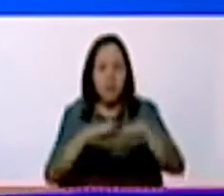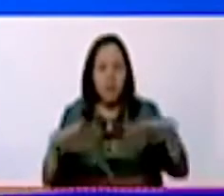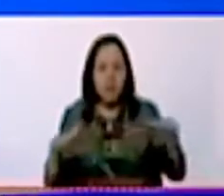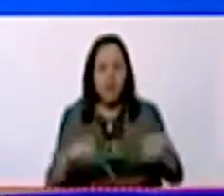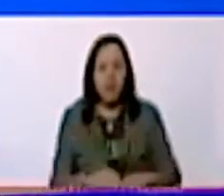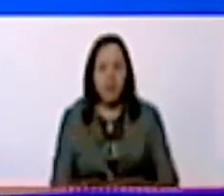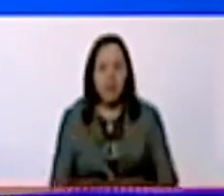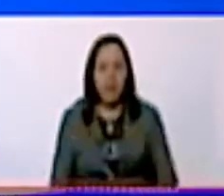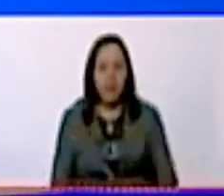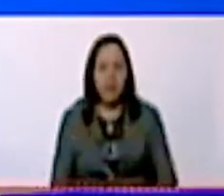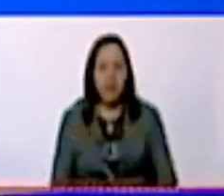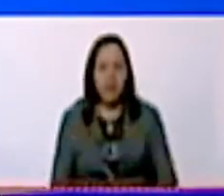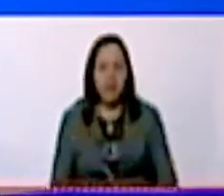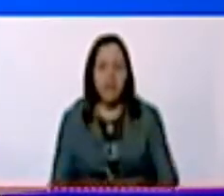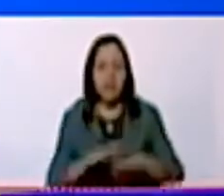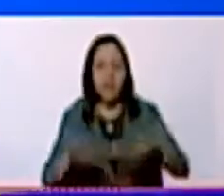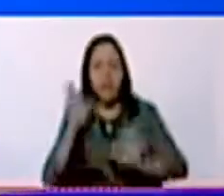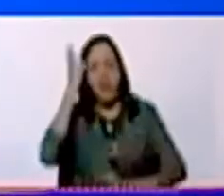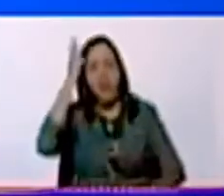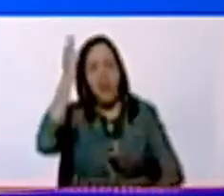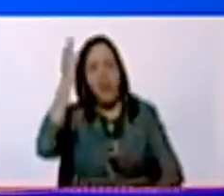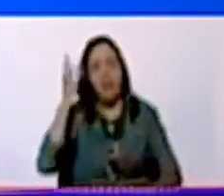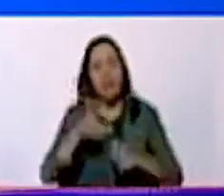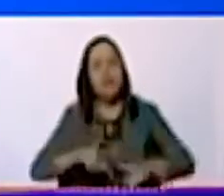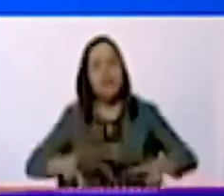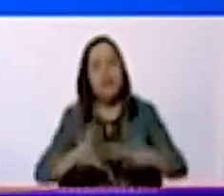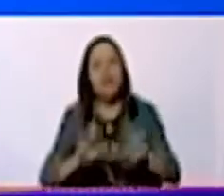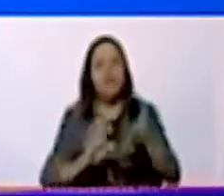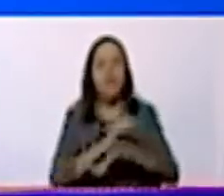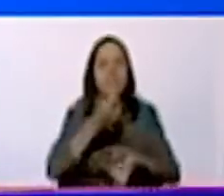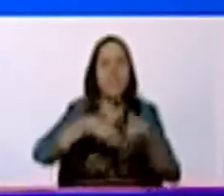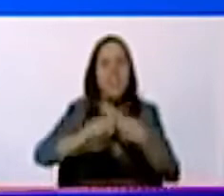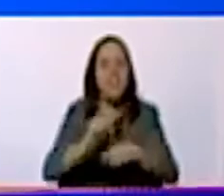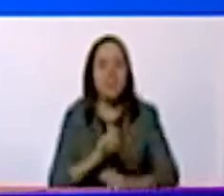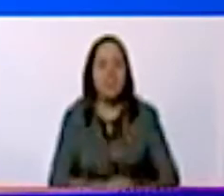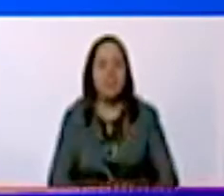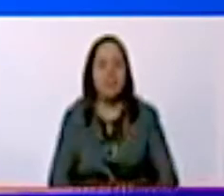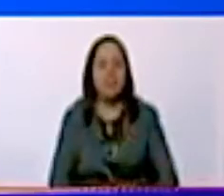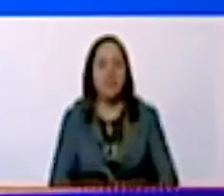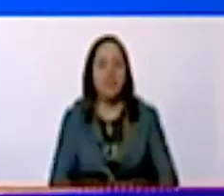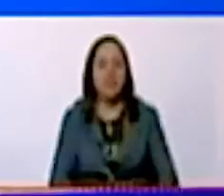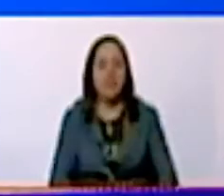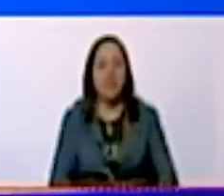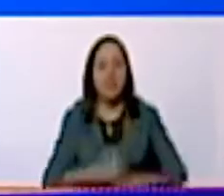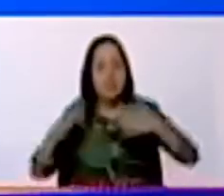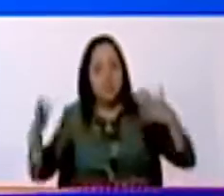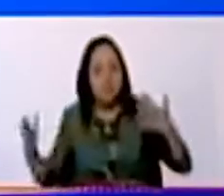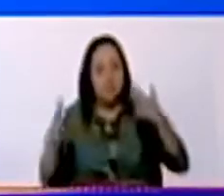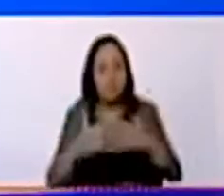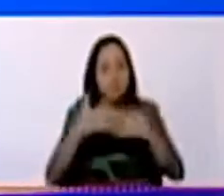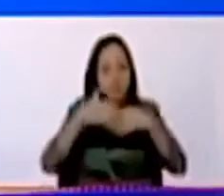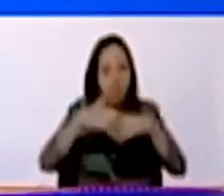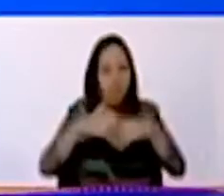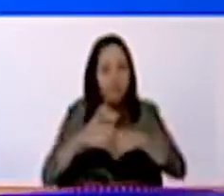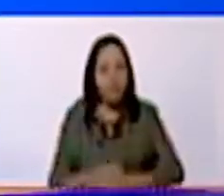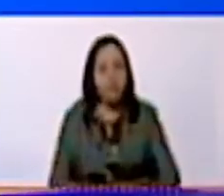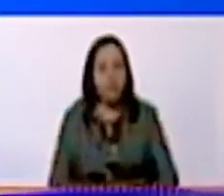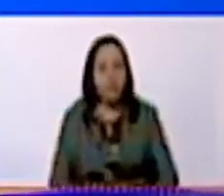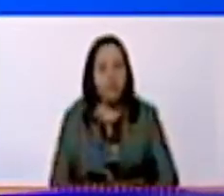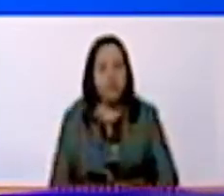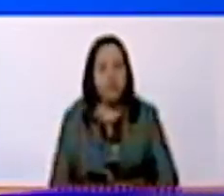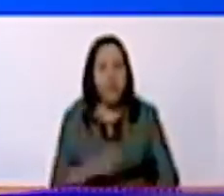como puerto central de las exportaciones de la pequeña y mediana industria sin